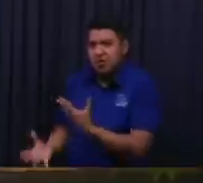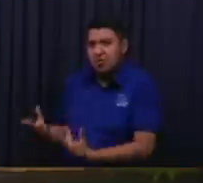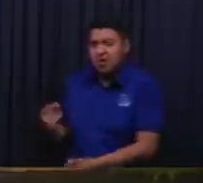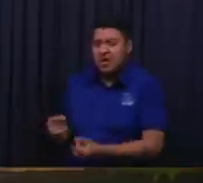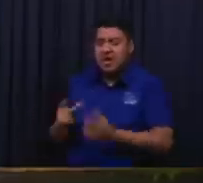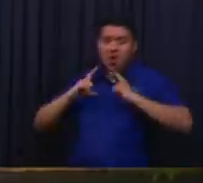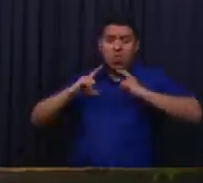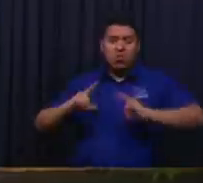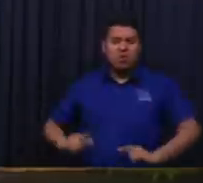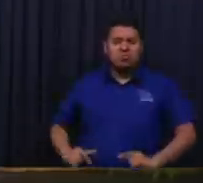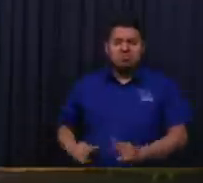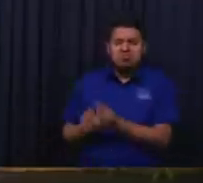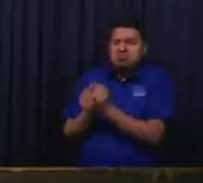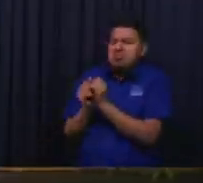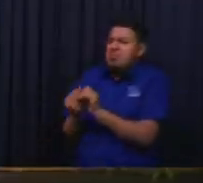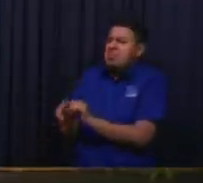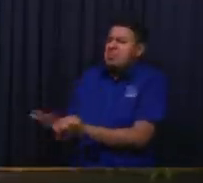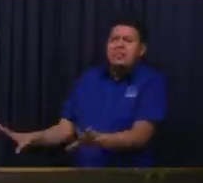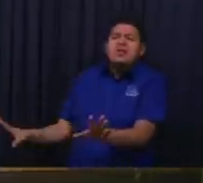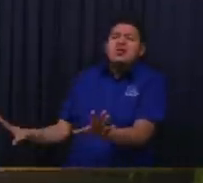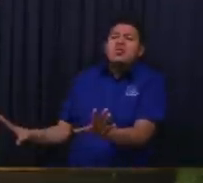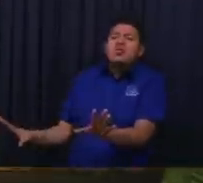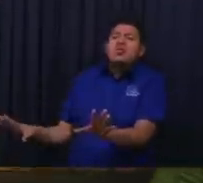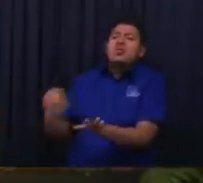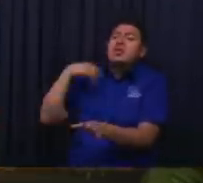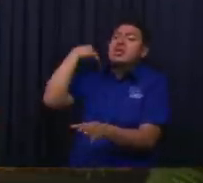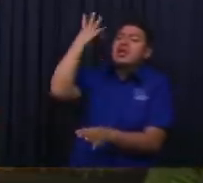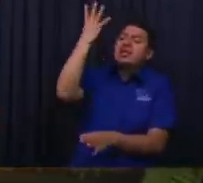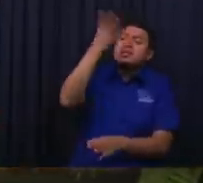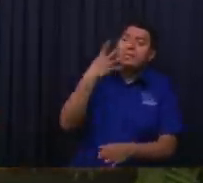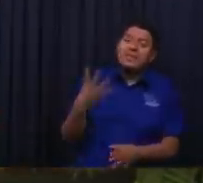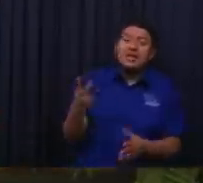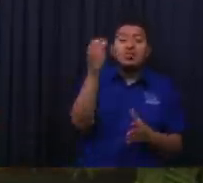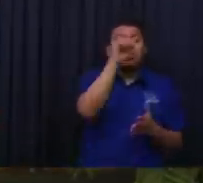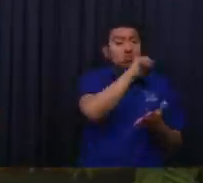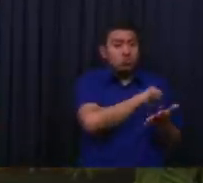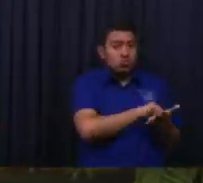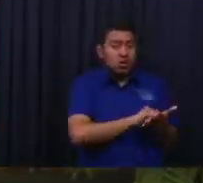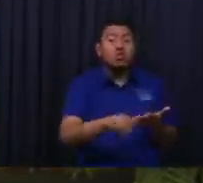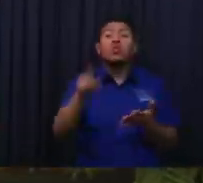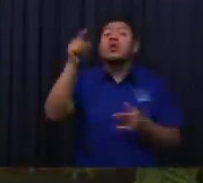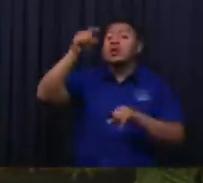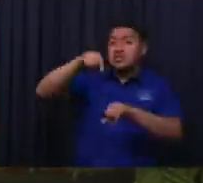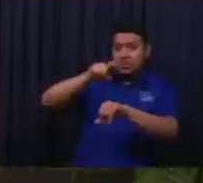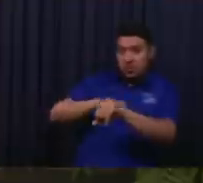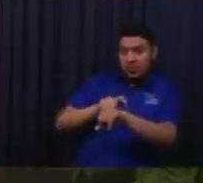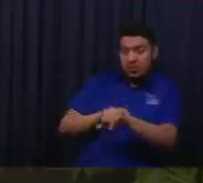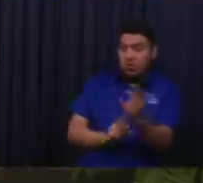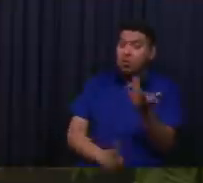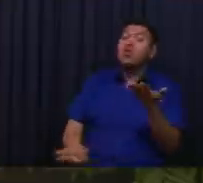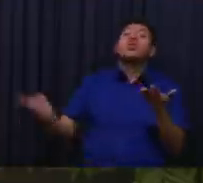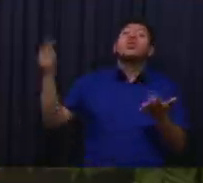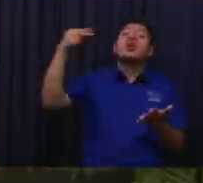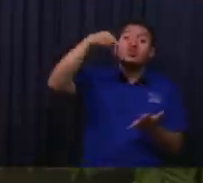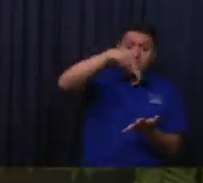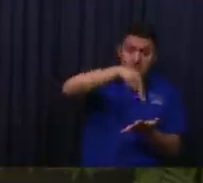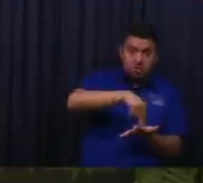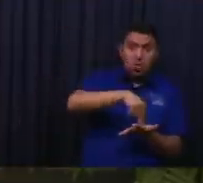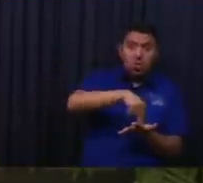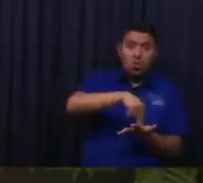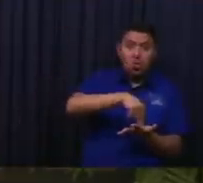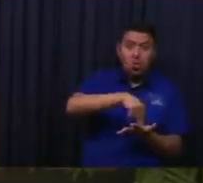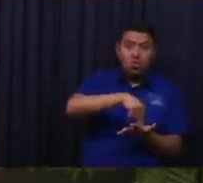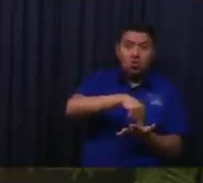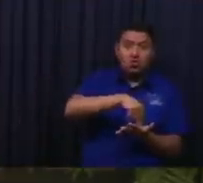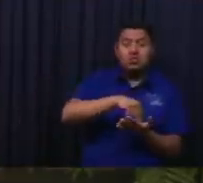cuerpo. Y el Espíritu Santo en ese momento lo resucitó. ¿Por qué digo